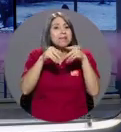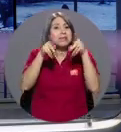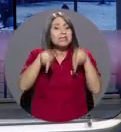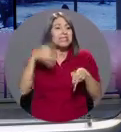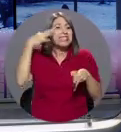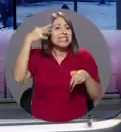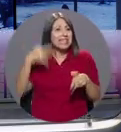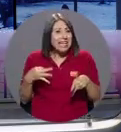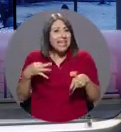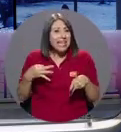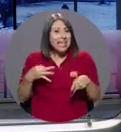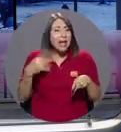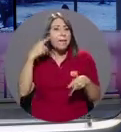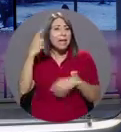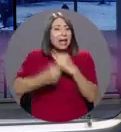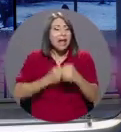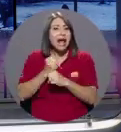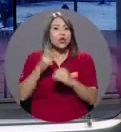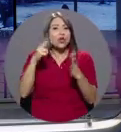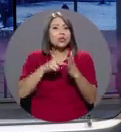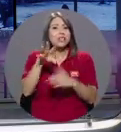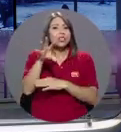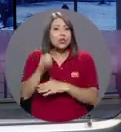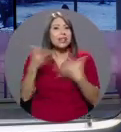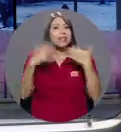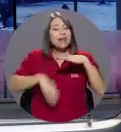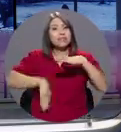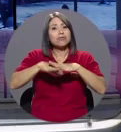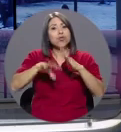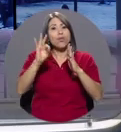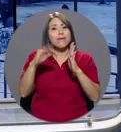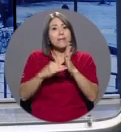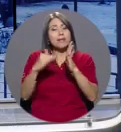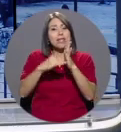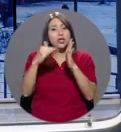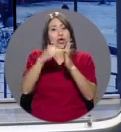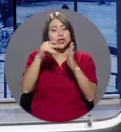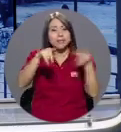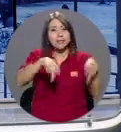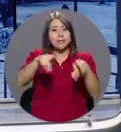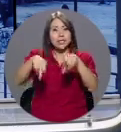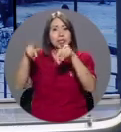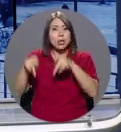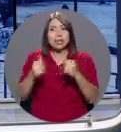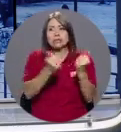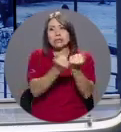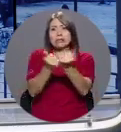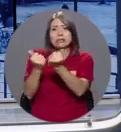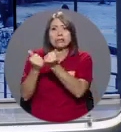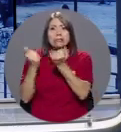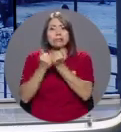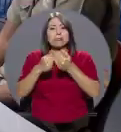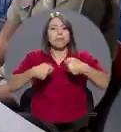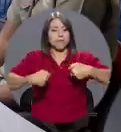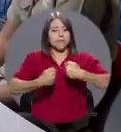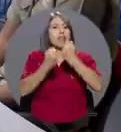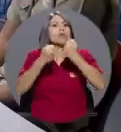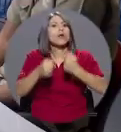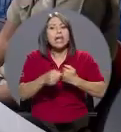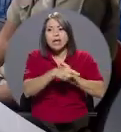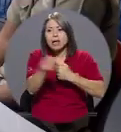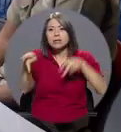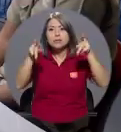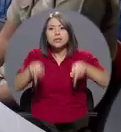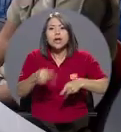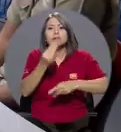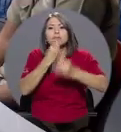que para el año 2050 la población mundial llegue a 9.000 millones de personas. Y un reto que tenemos alrededor del mundo es cómo